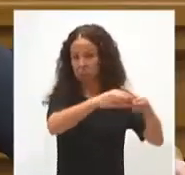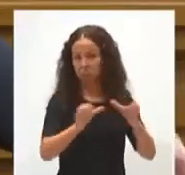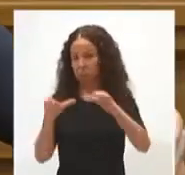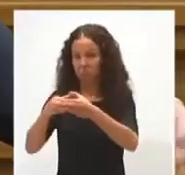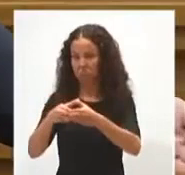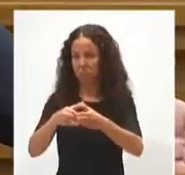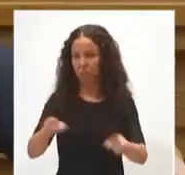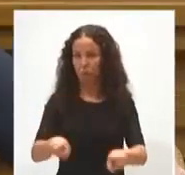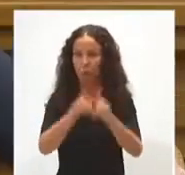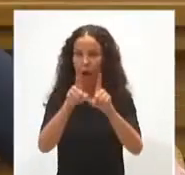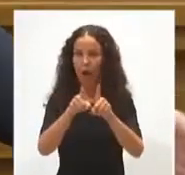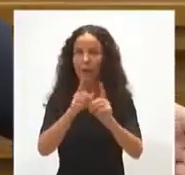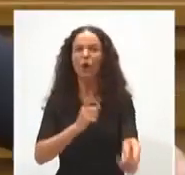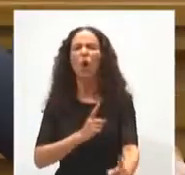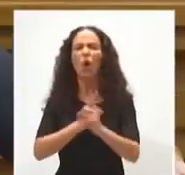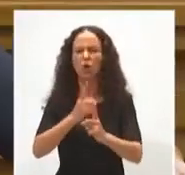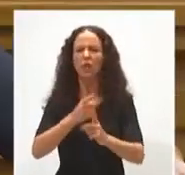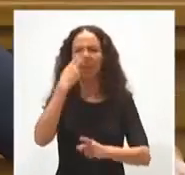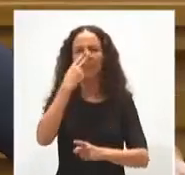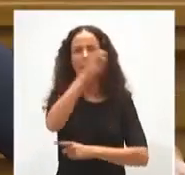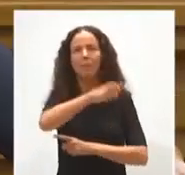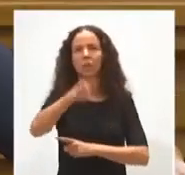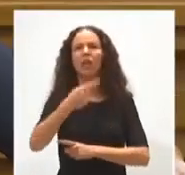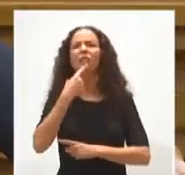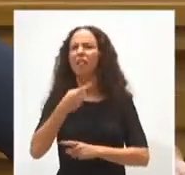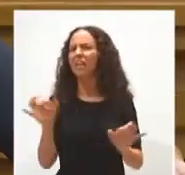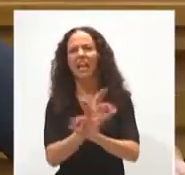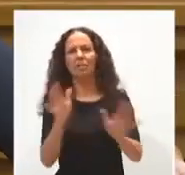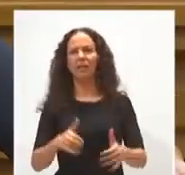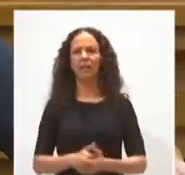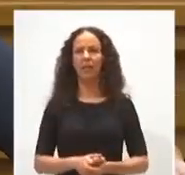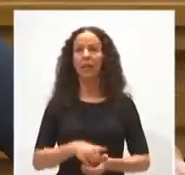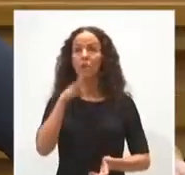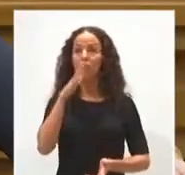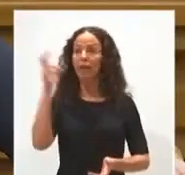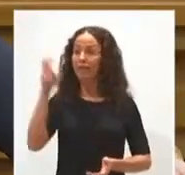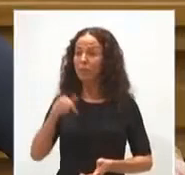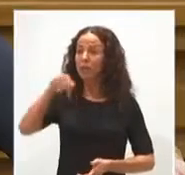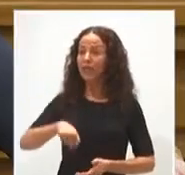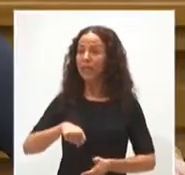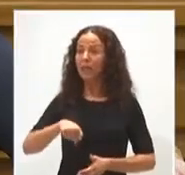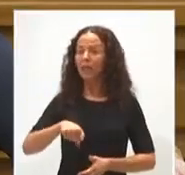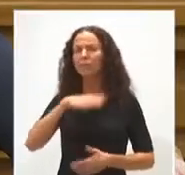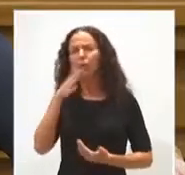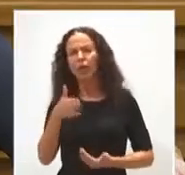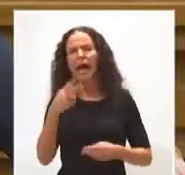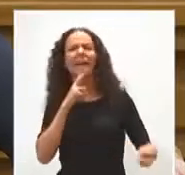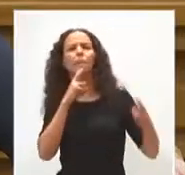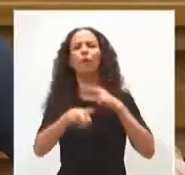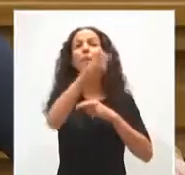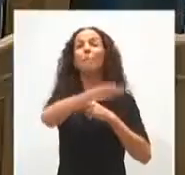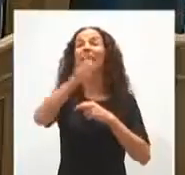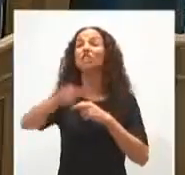que van contra los intereses de la región decirlo con claridad porque es para lo que estamos aquí para responder ante la gente de castilla-la mancha